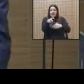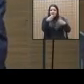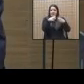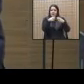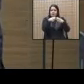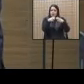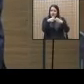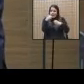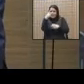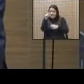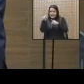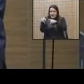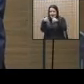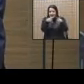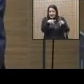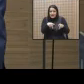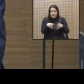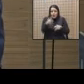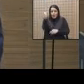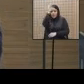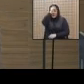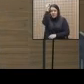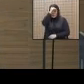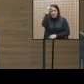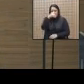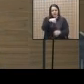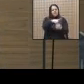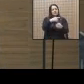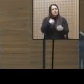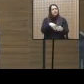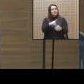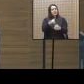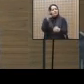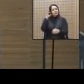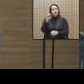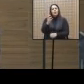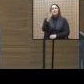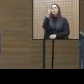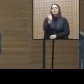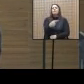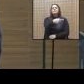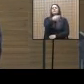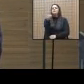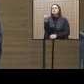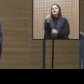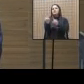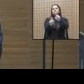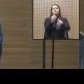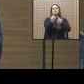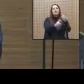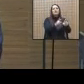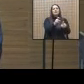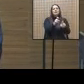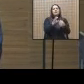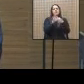Diputados y diputadas, ¿con cuántos de ustedes hablaron sobre esa propuesta del Fondo Monetario Internacional?